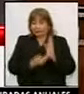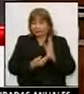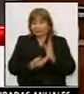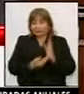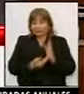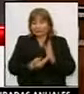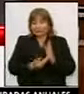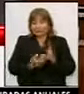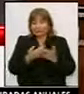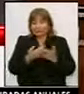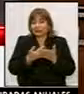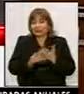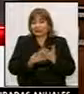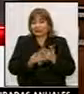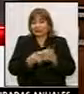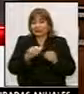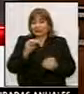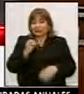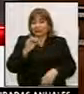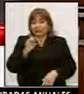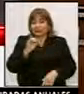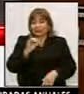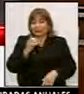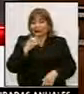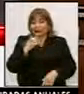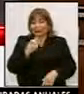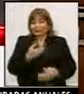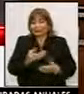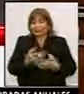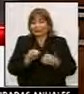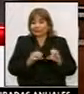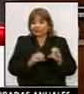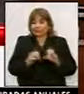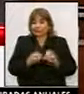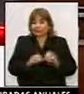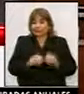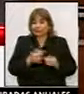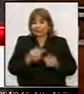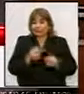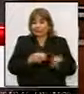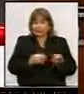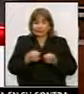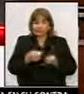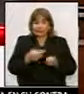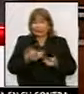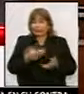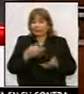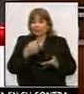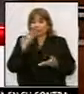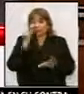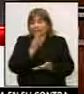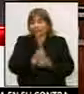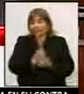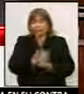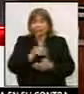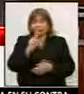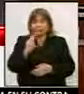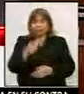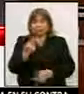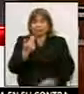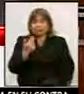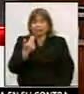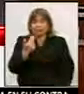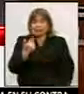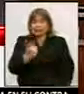acuerdo a la fundamentación de la moción, los hechos, la gravedad de lo que se denuncia aparece el año